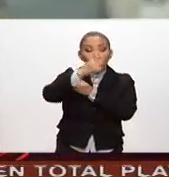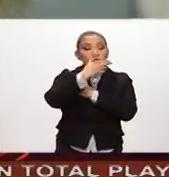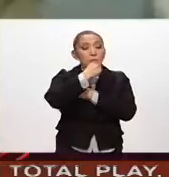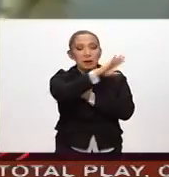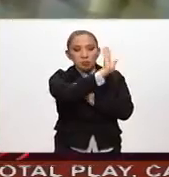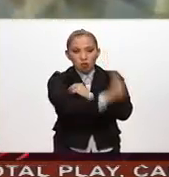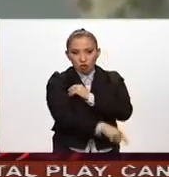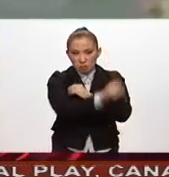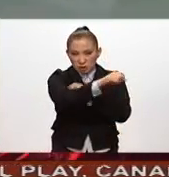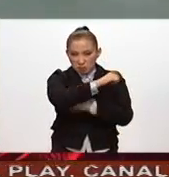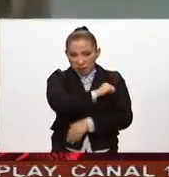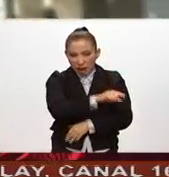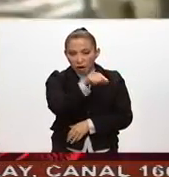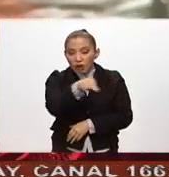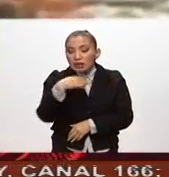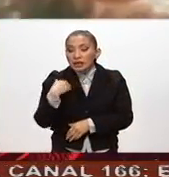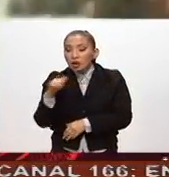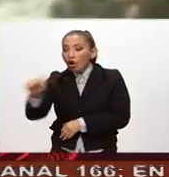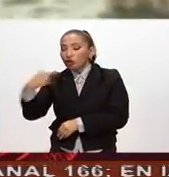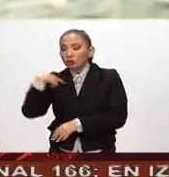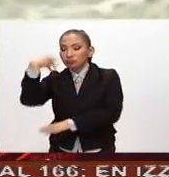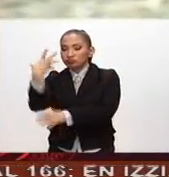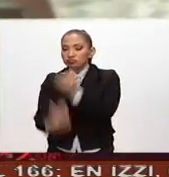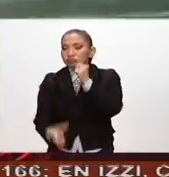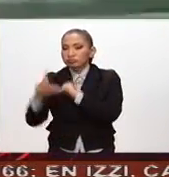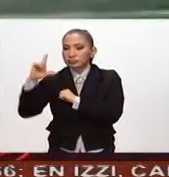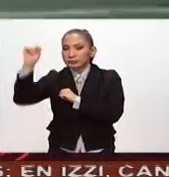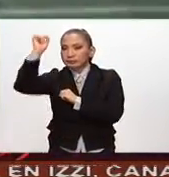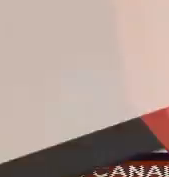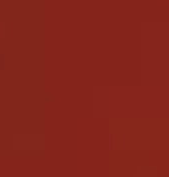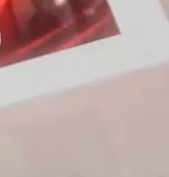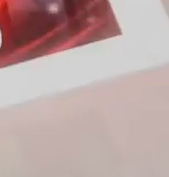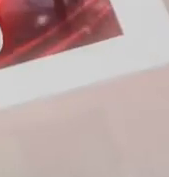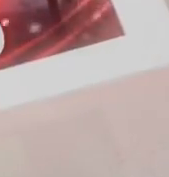atacantes murió, mientras los restantes lograron escapar.